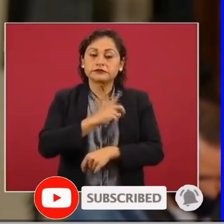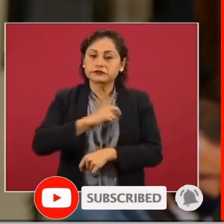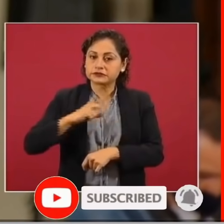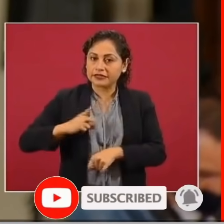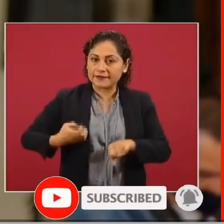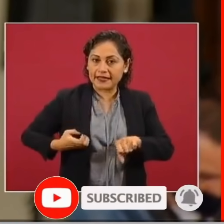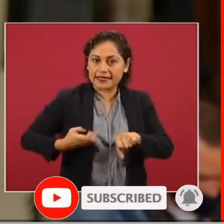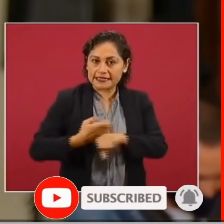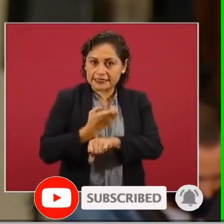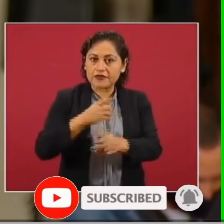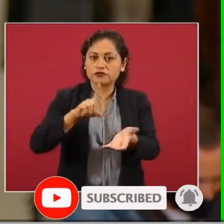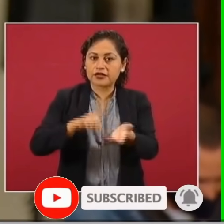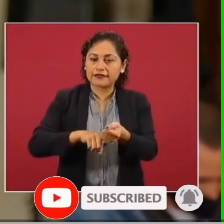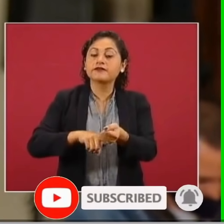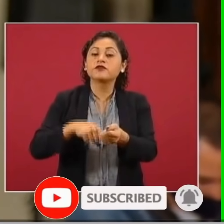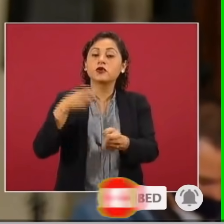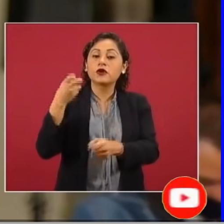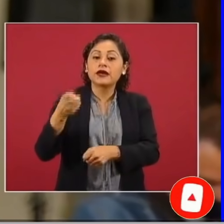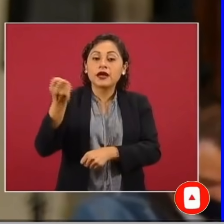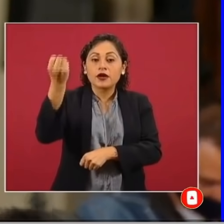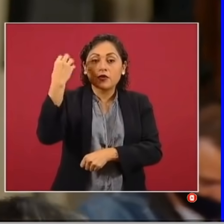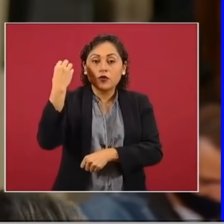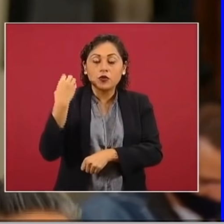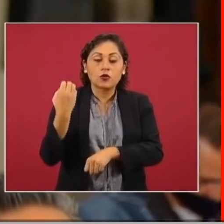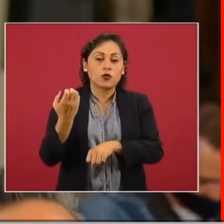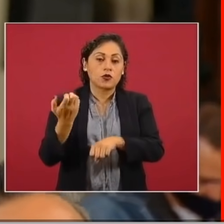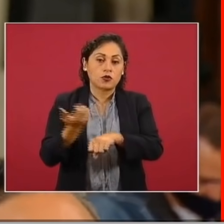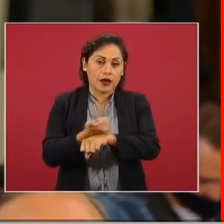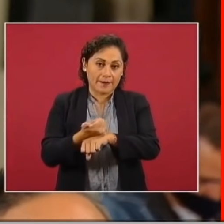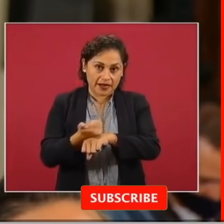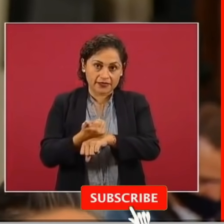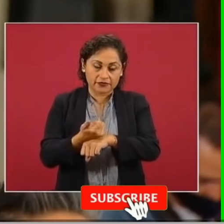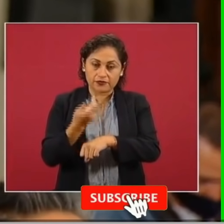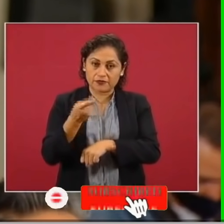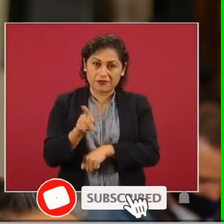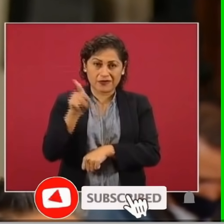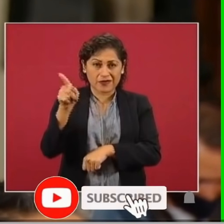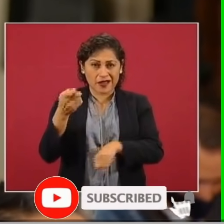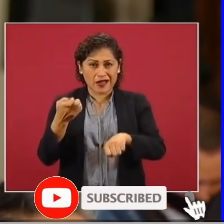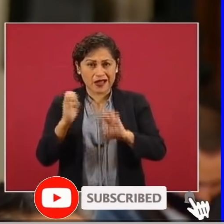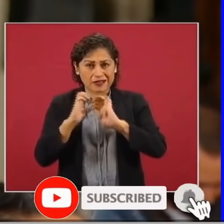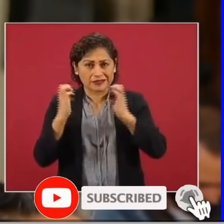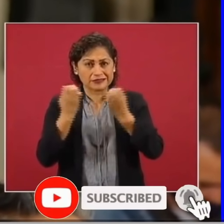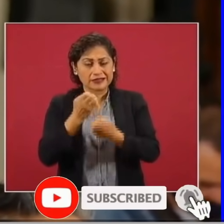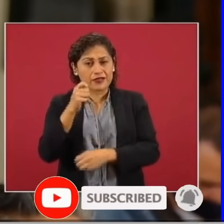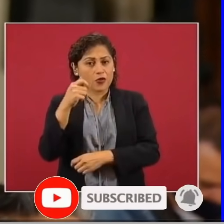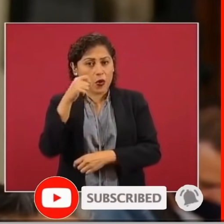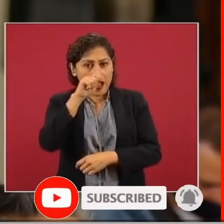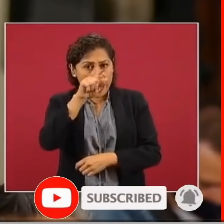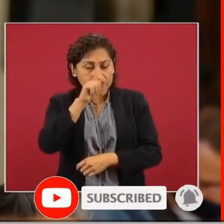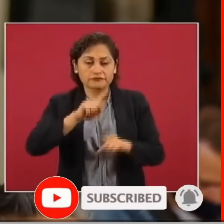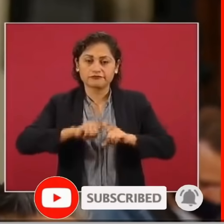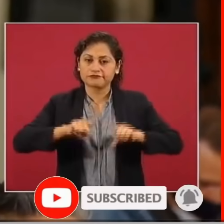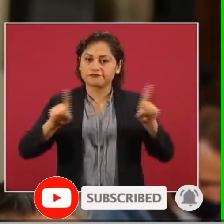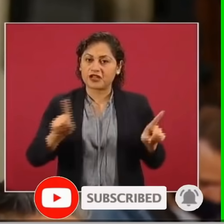República donde su semáforo esté en amarillo, la realidad es que en Jalisco no fue así. Diversos especialistas en salud, política